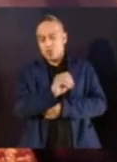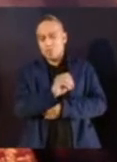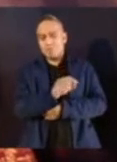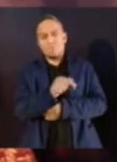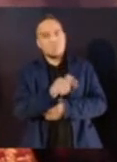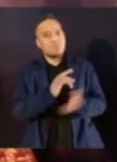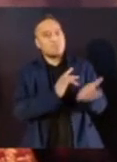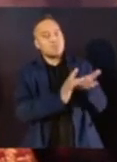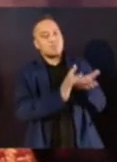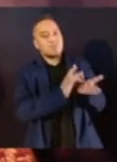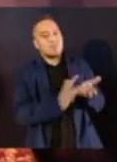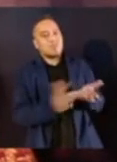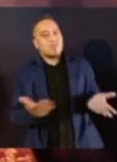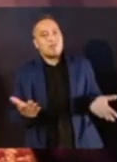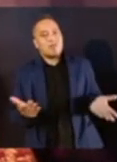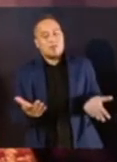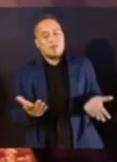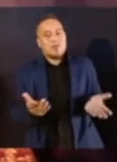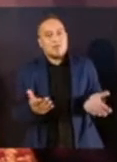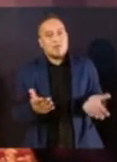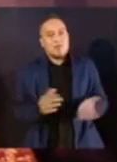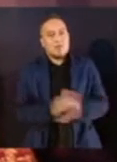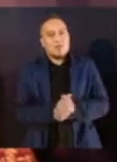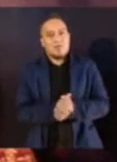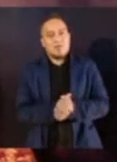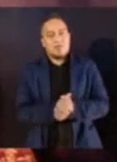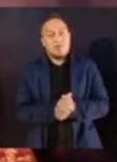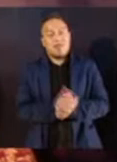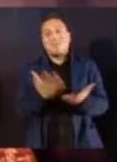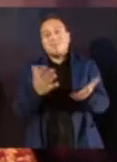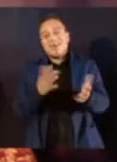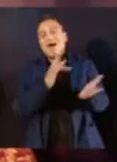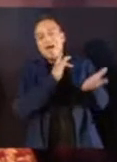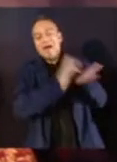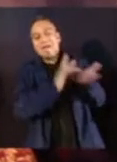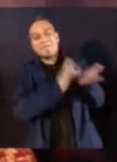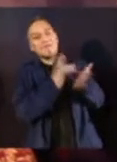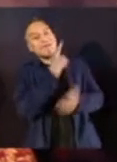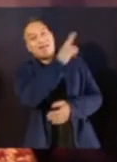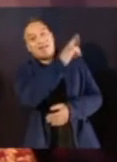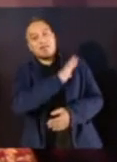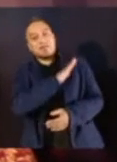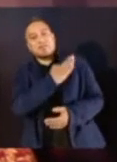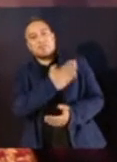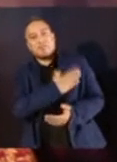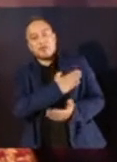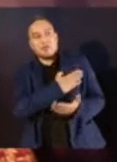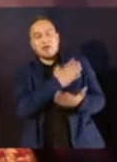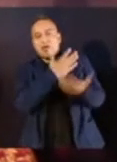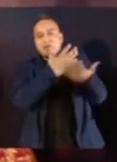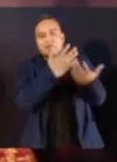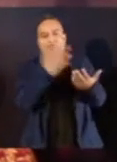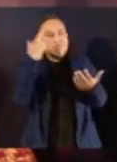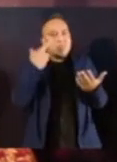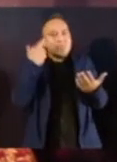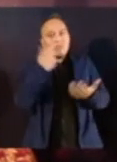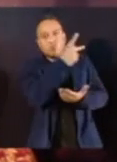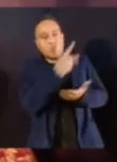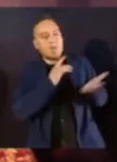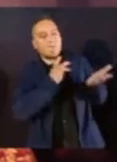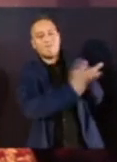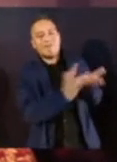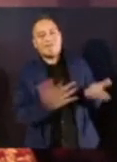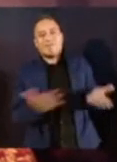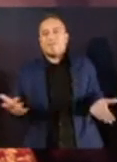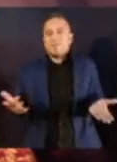aún peor, al régimen espurio de Victoriano Huerta. Entonces, el Ulises Criollo resume